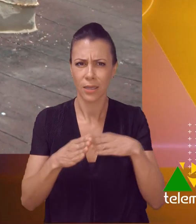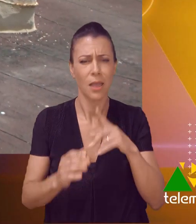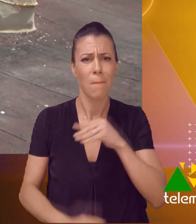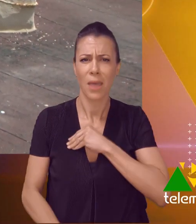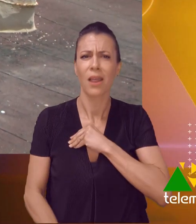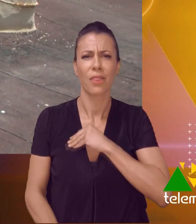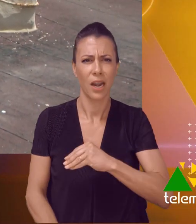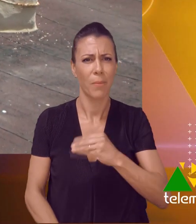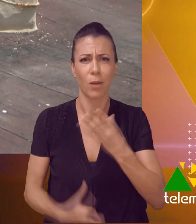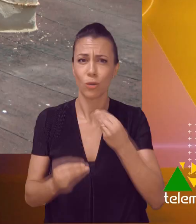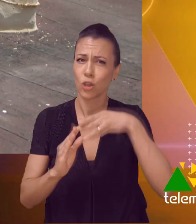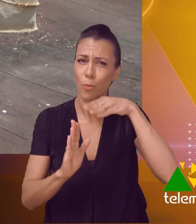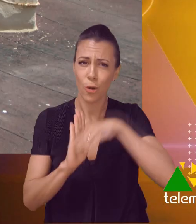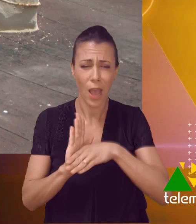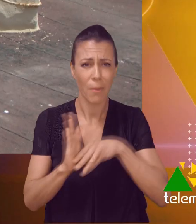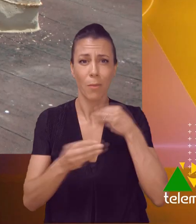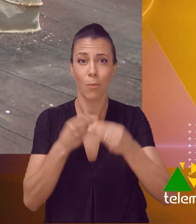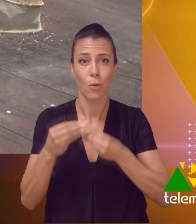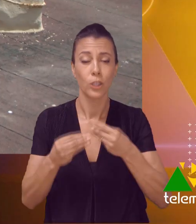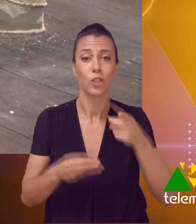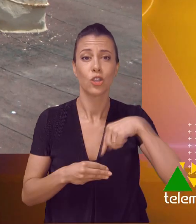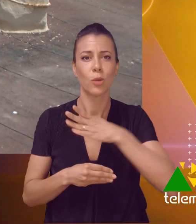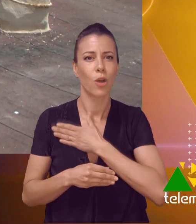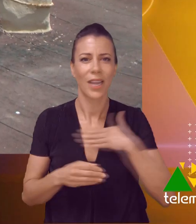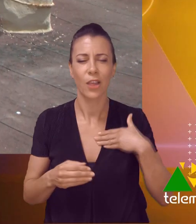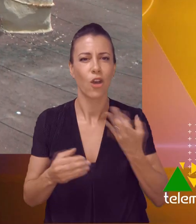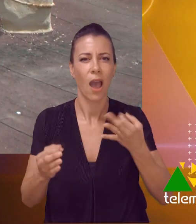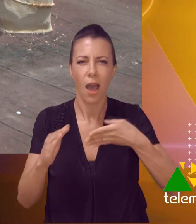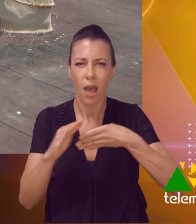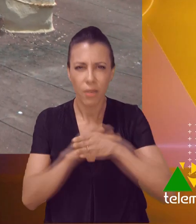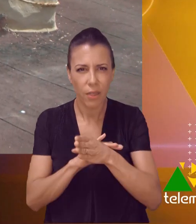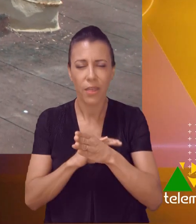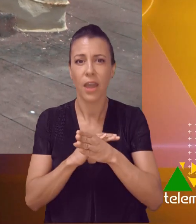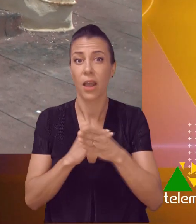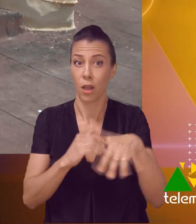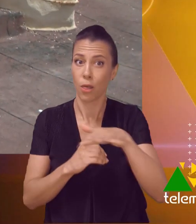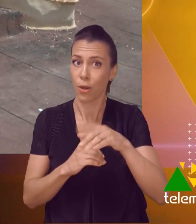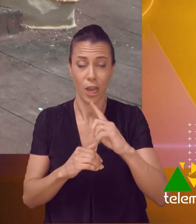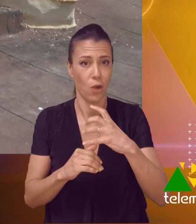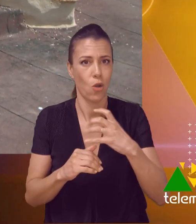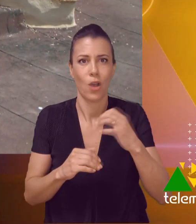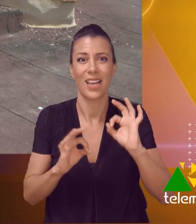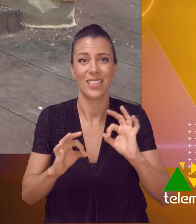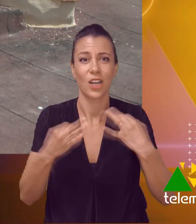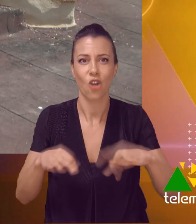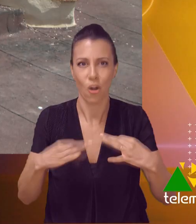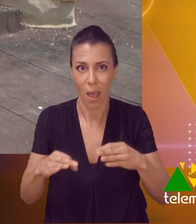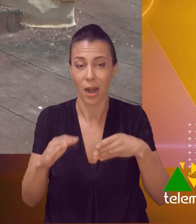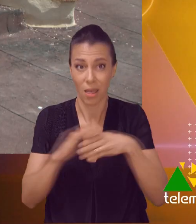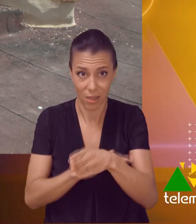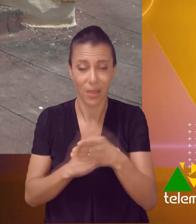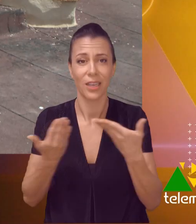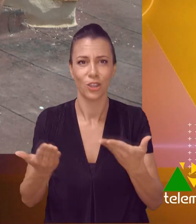pena, tantos y tantos programas. Hemos querido acceder incluso a sitios poco habituales, como sobre todo esta